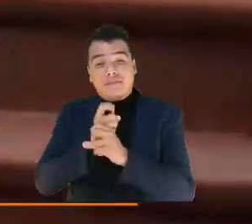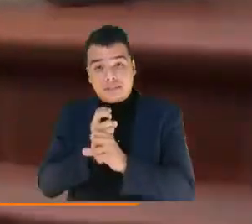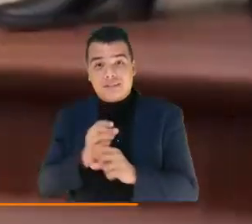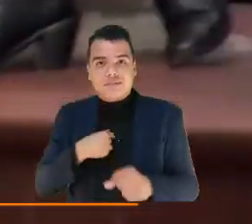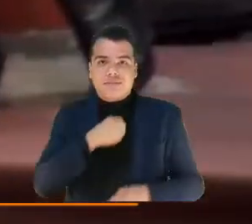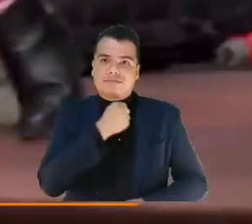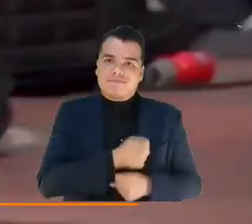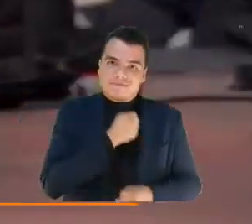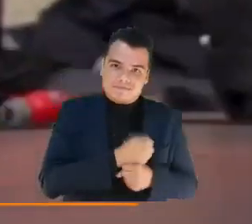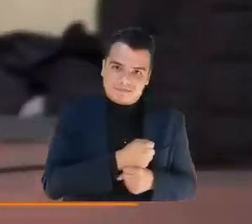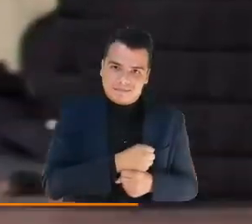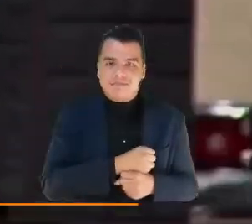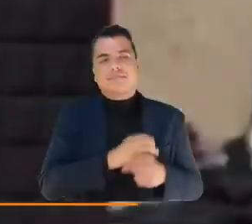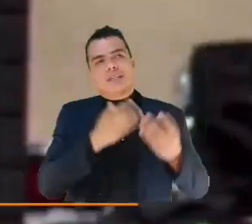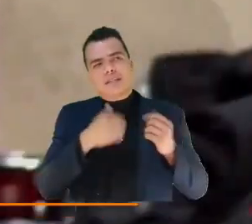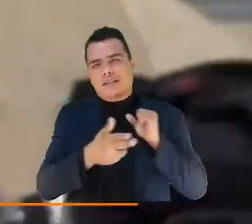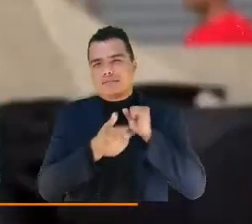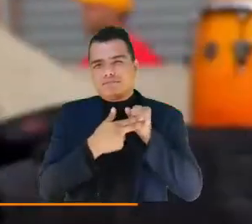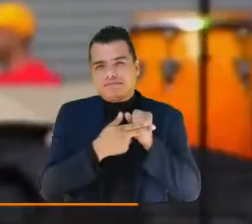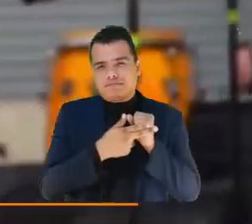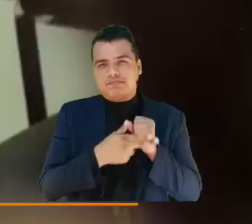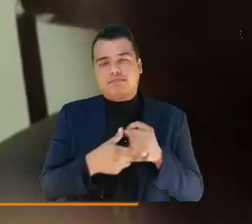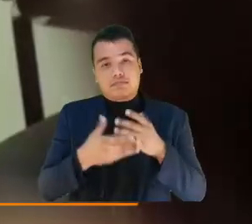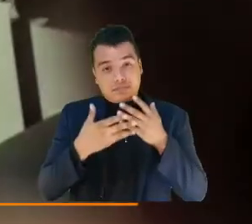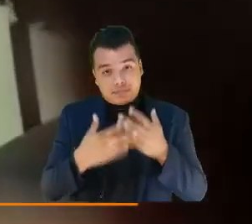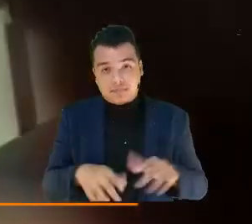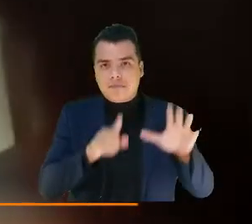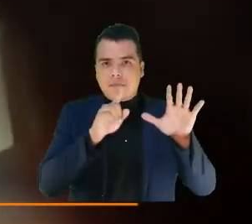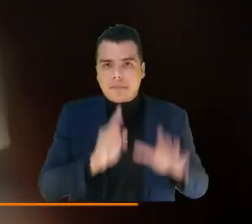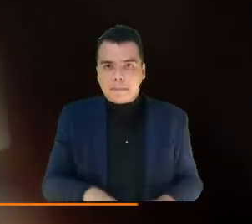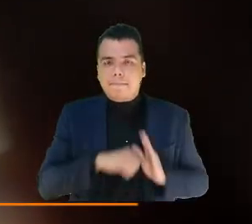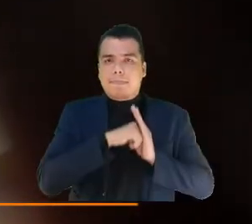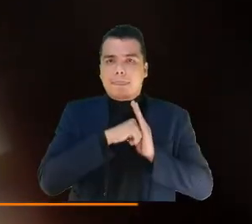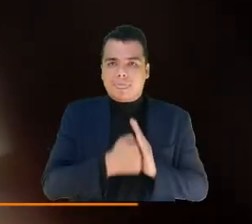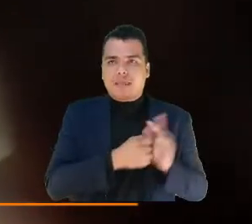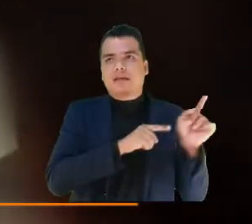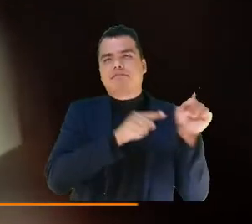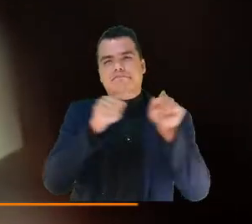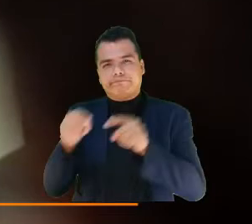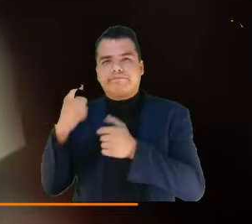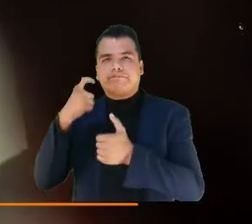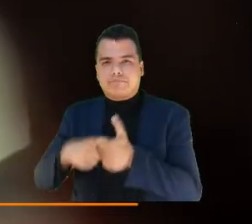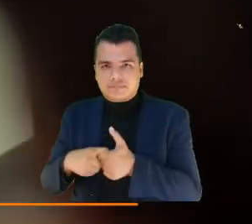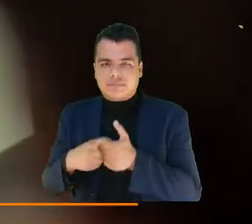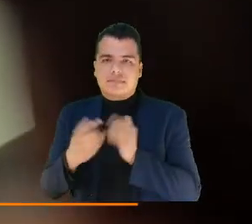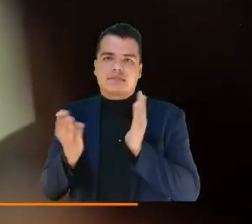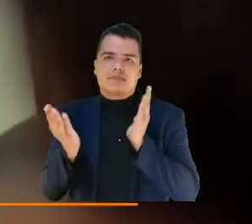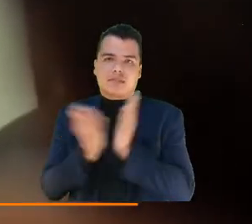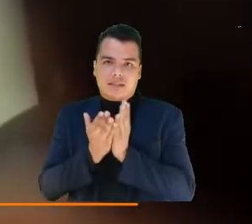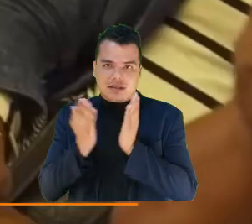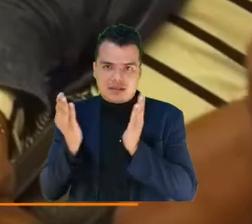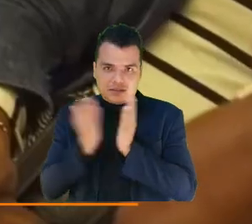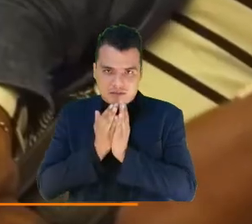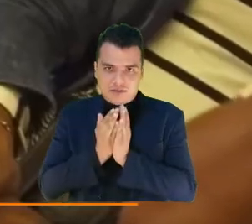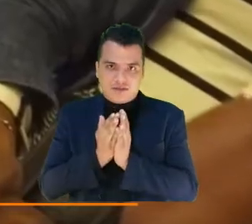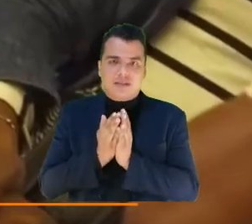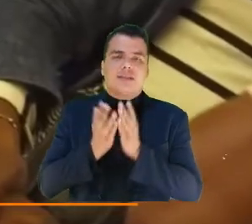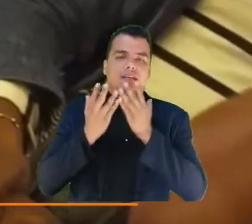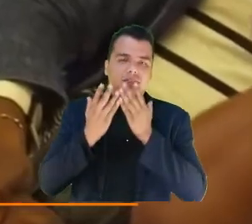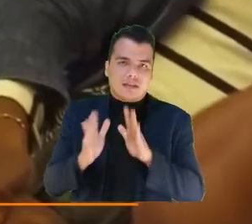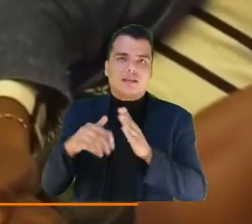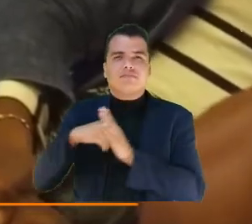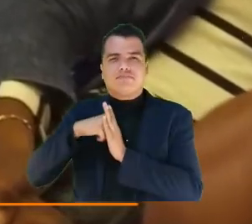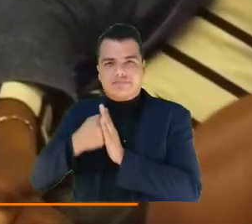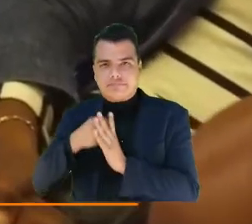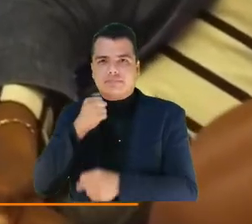tocaba trabajar un semestre, a veces todo el semestre, hacer readmisión para que me recibieran al próximo semestre que